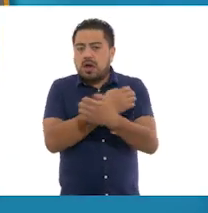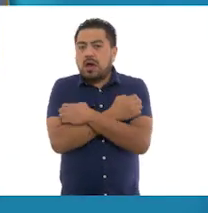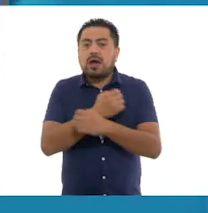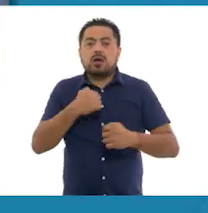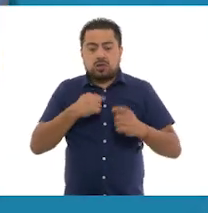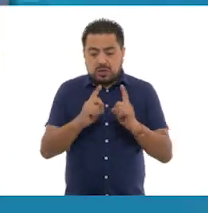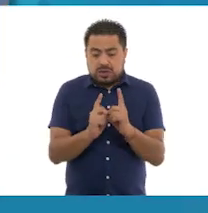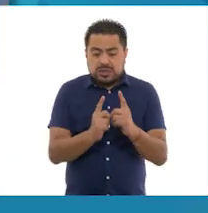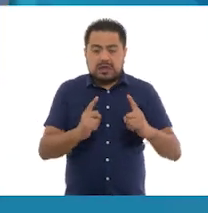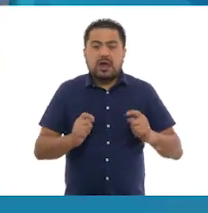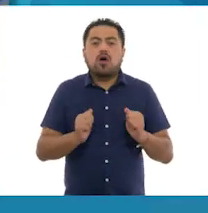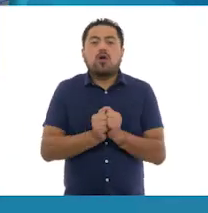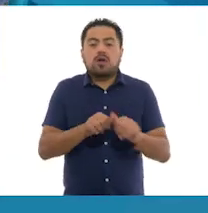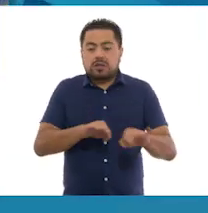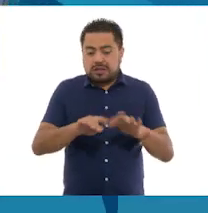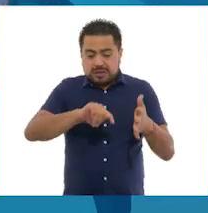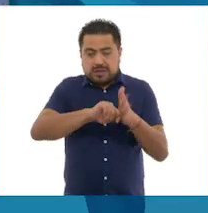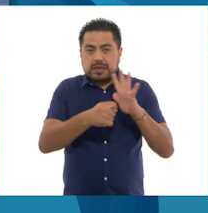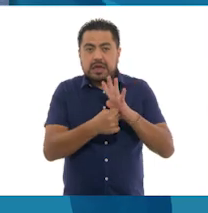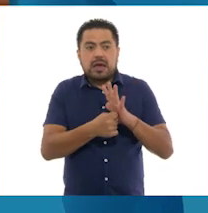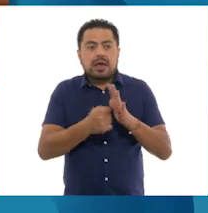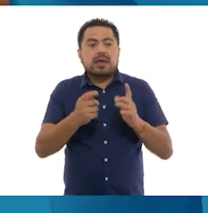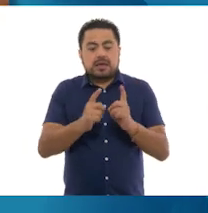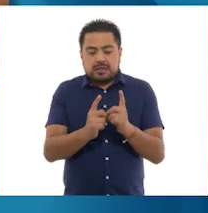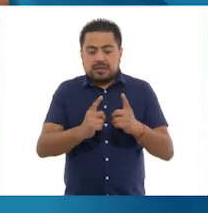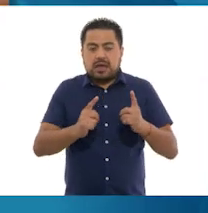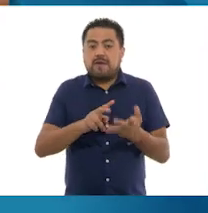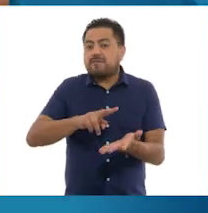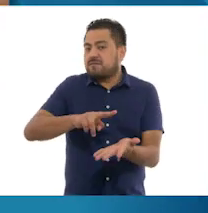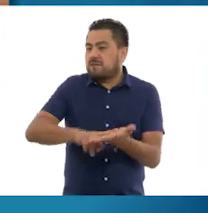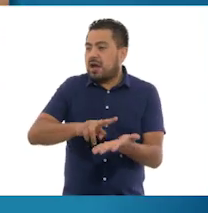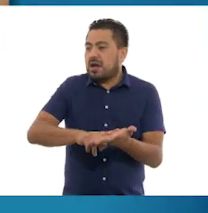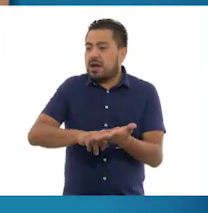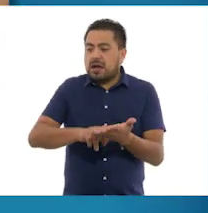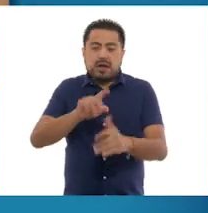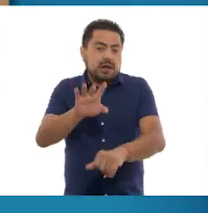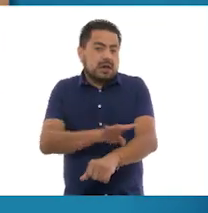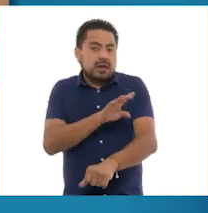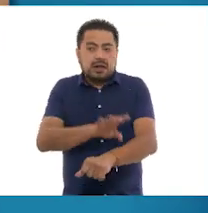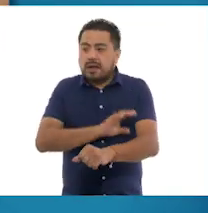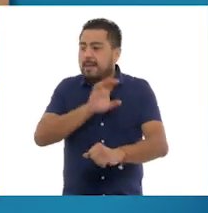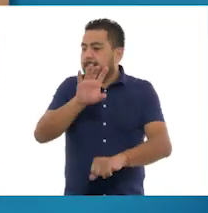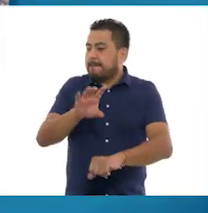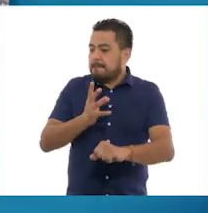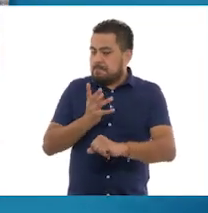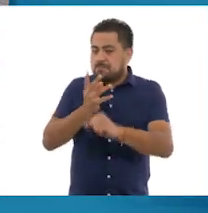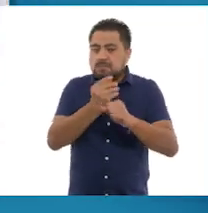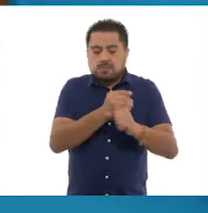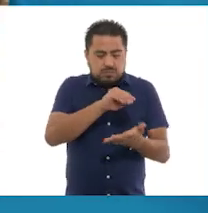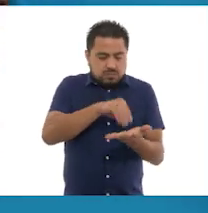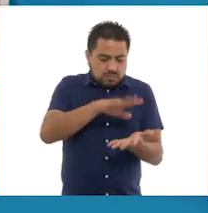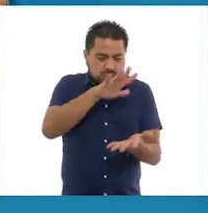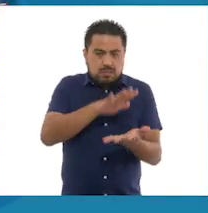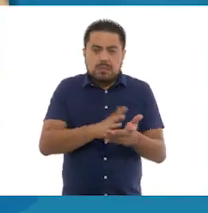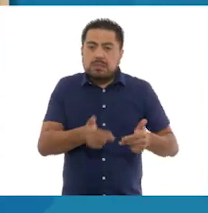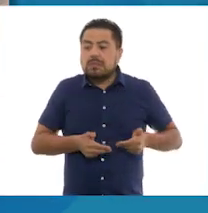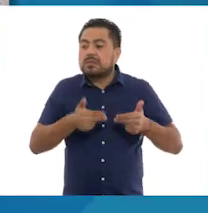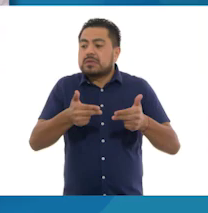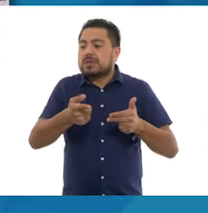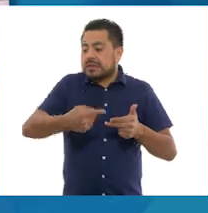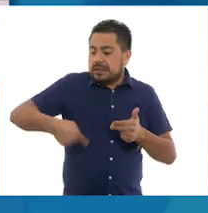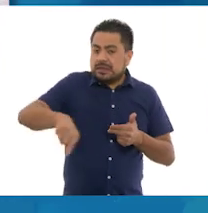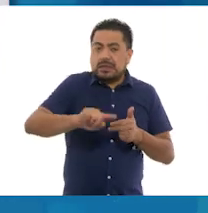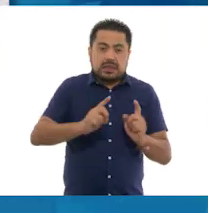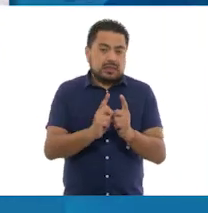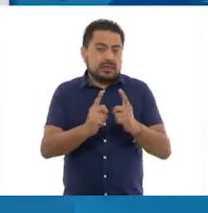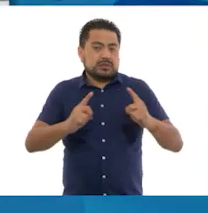desarrollamos en base al trabajo técnico y al desarrollo de valores. La electrónica, mecánica y programación van generando que ellos